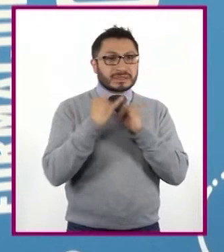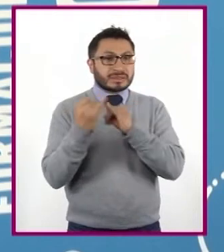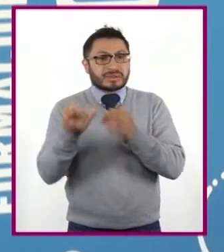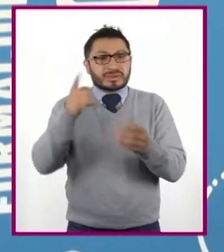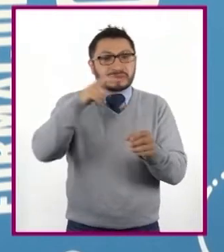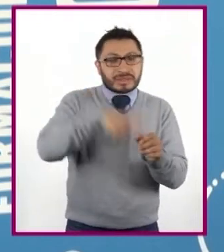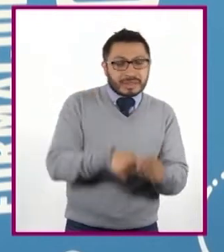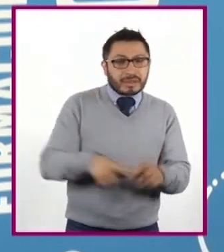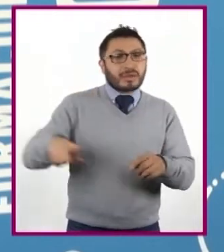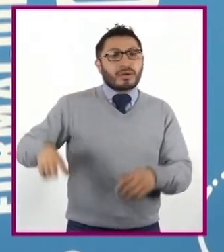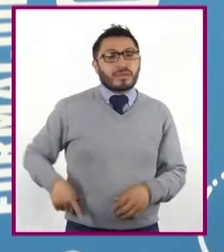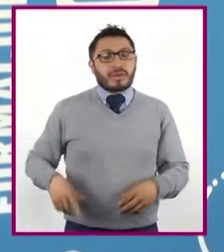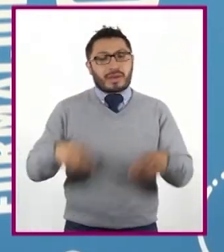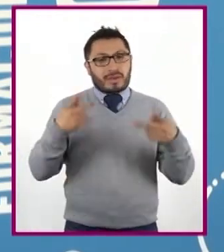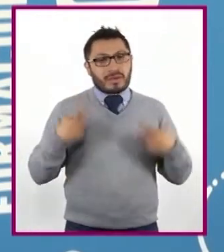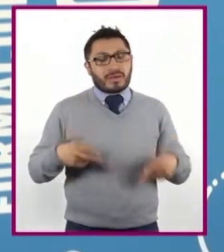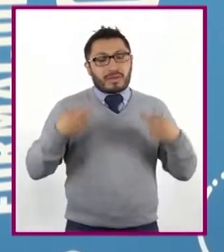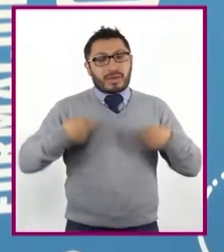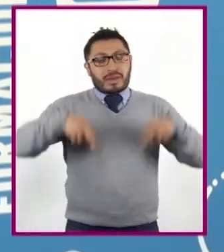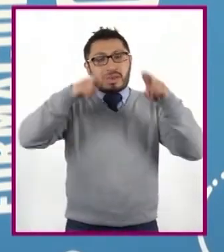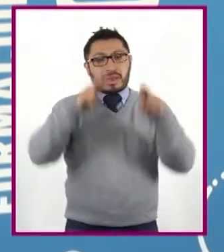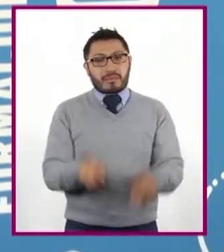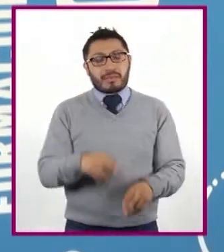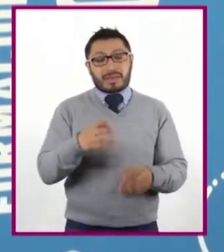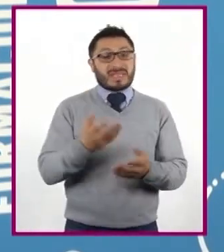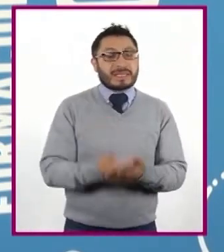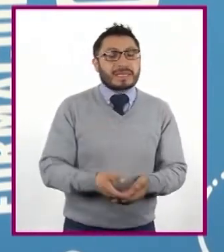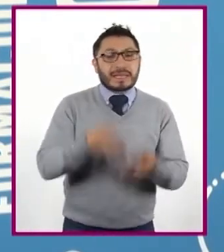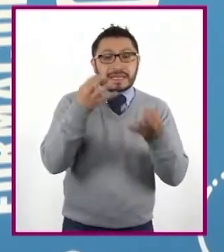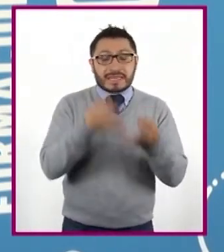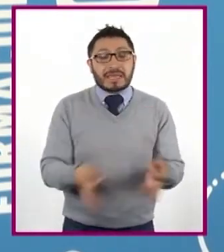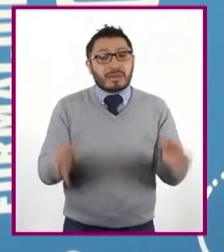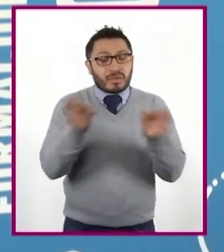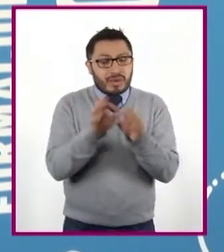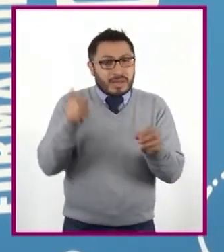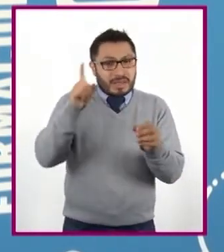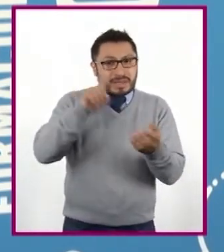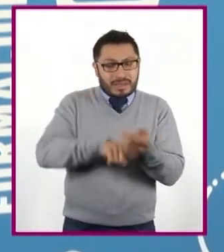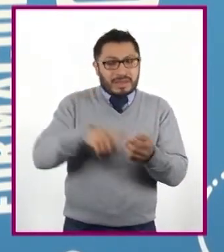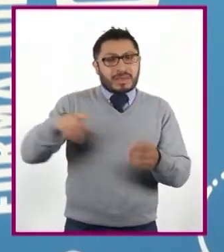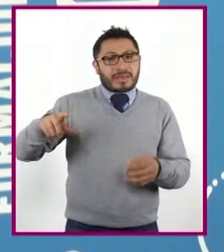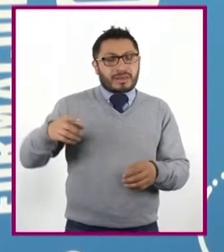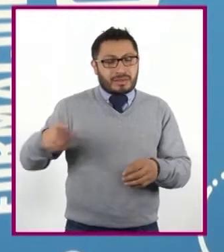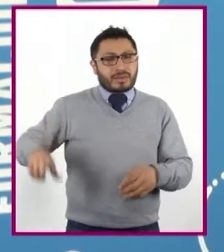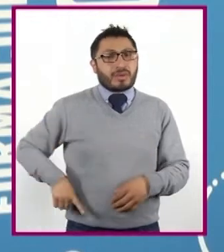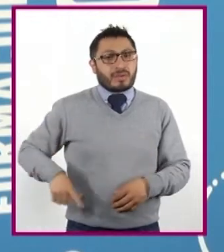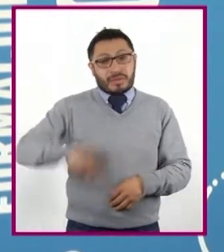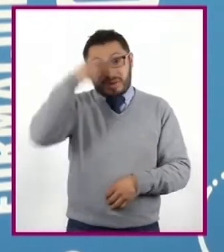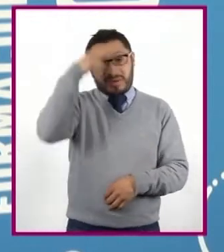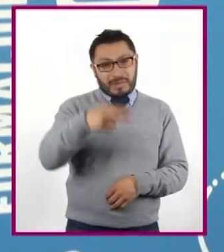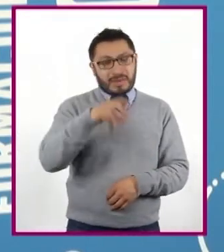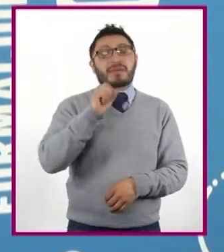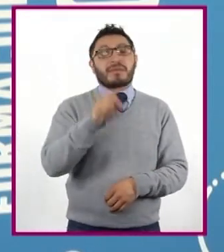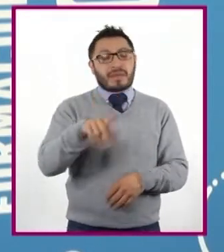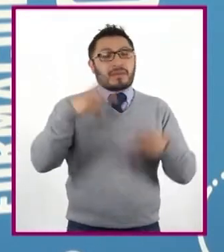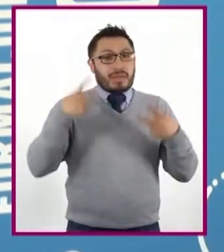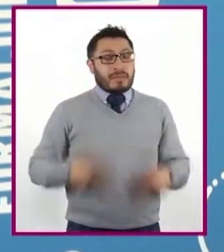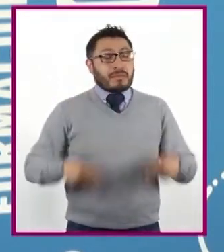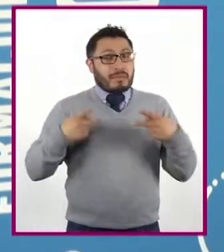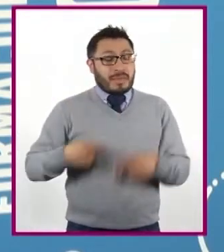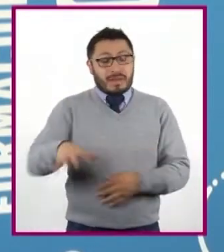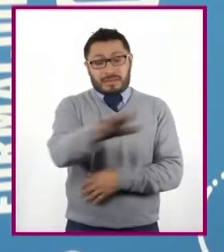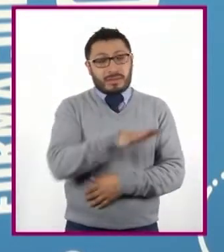las y los representantes populares son parte del Estado mexicano. también lo son las y los